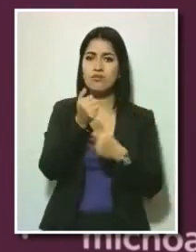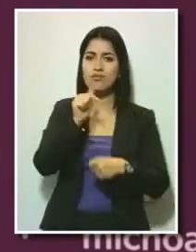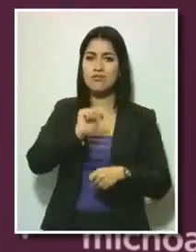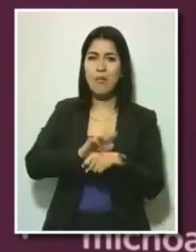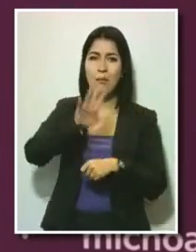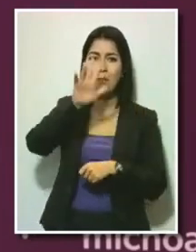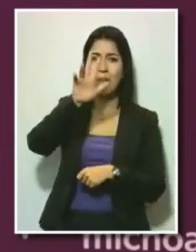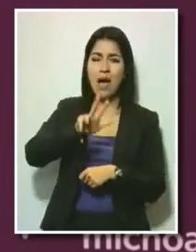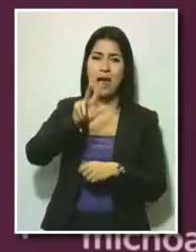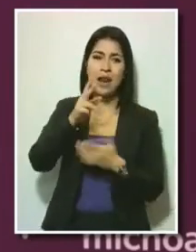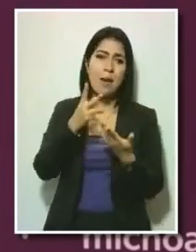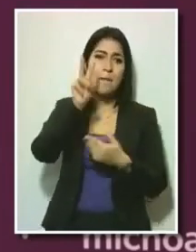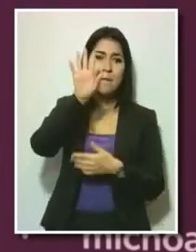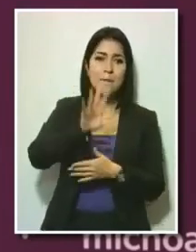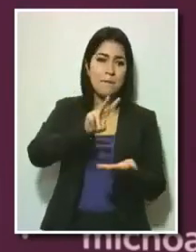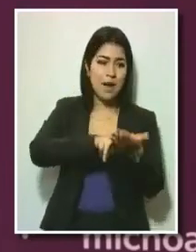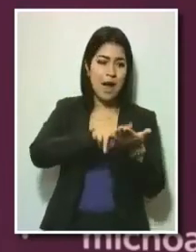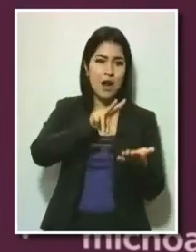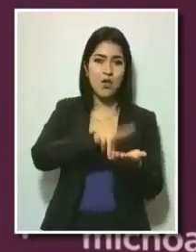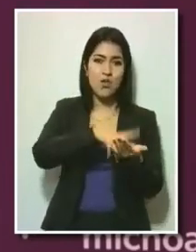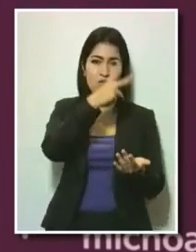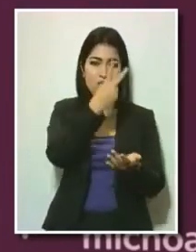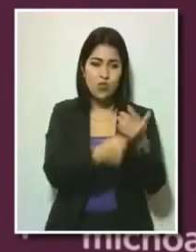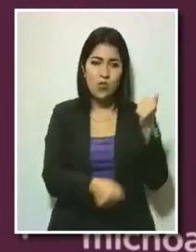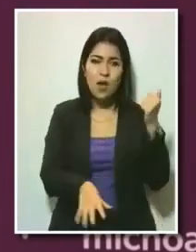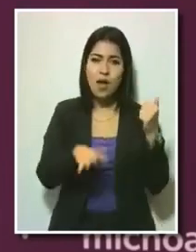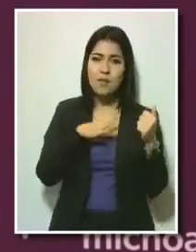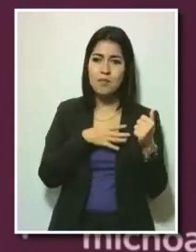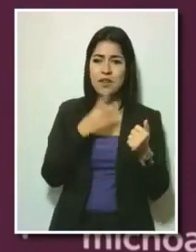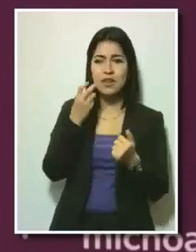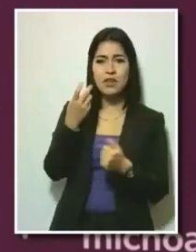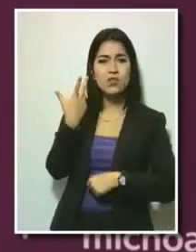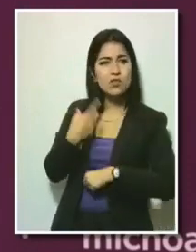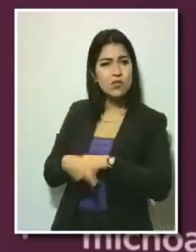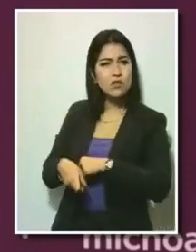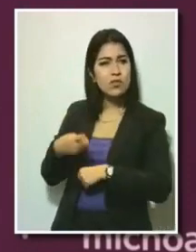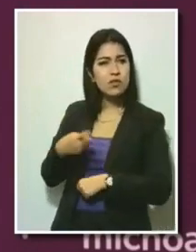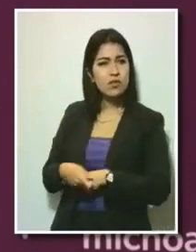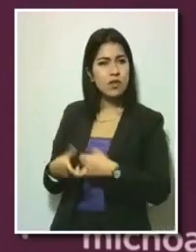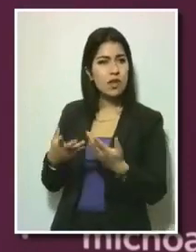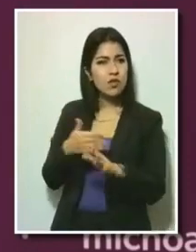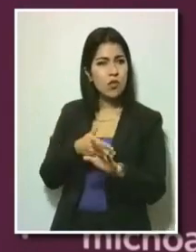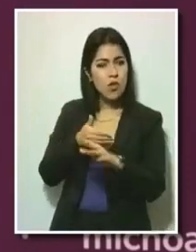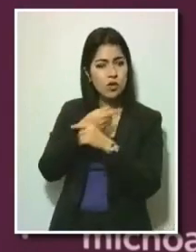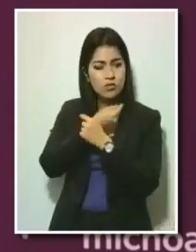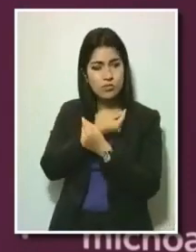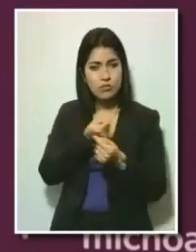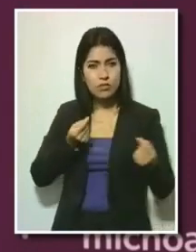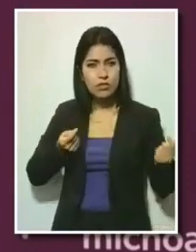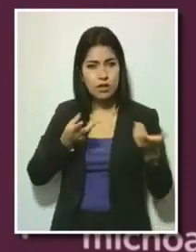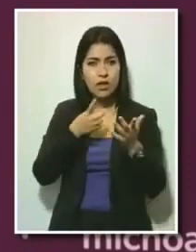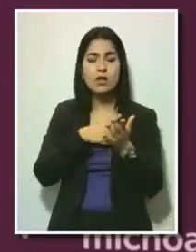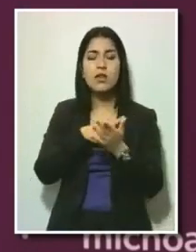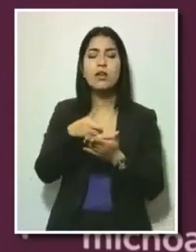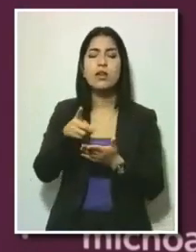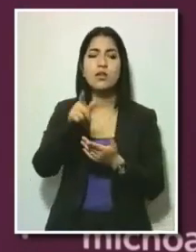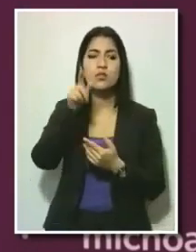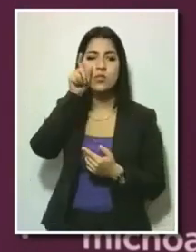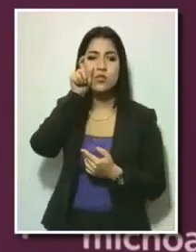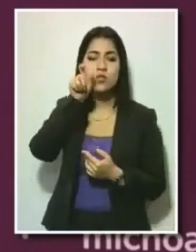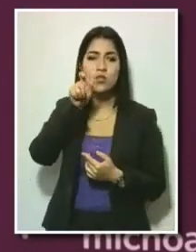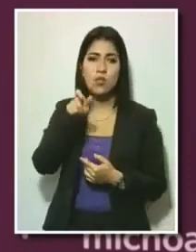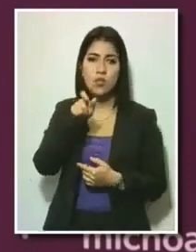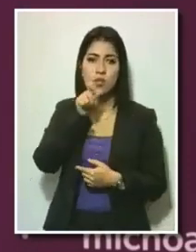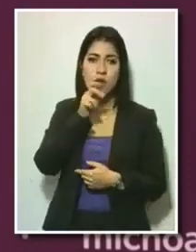estos prejuicios que solo dañan. Es decir, el acceso hoy al conocimiento sobre los derechos sexuales y reproductivos no solo es un derecho,